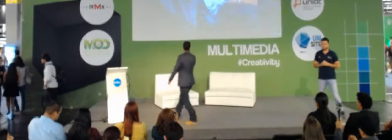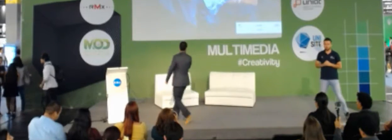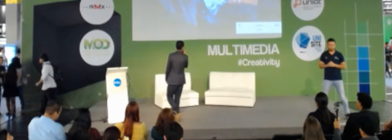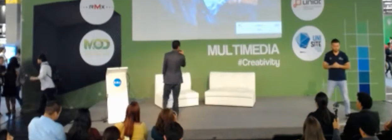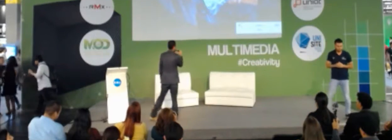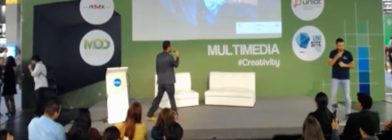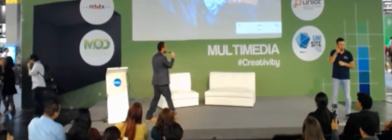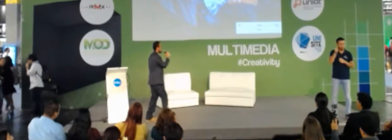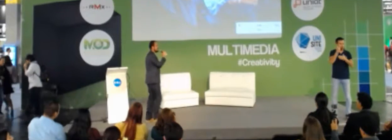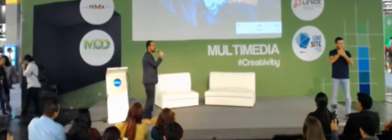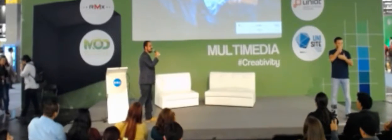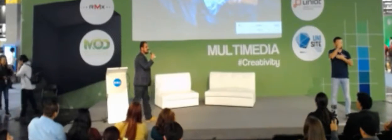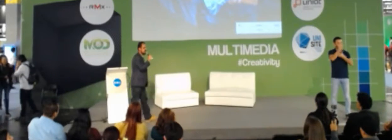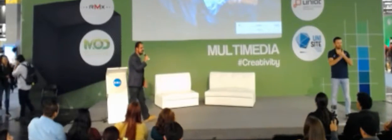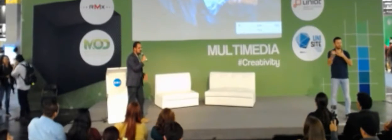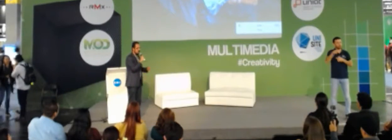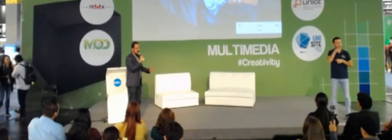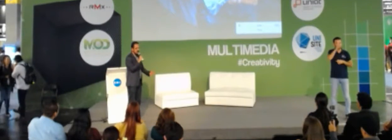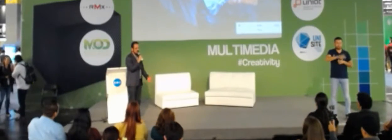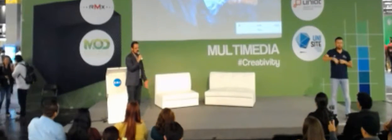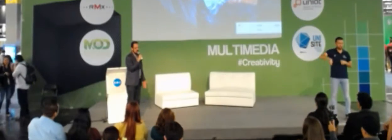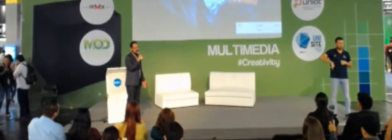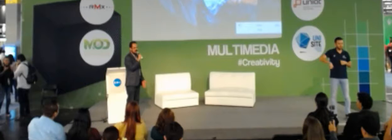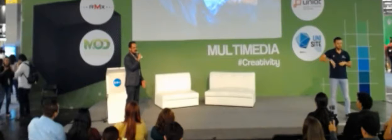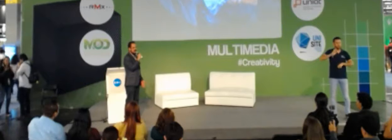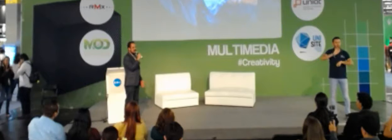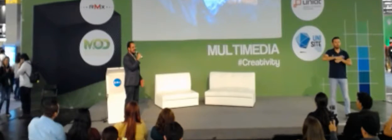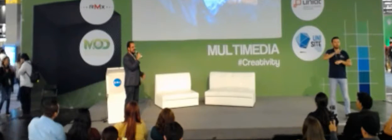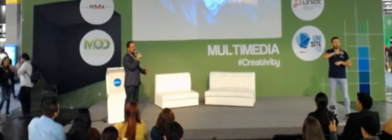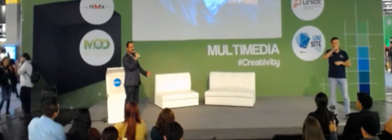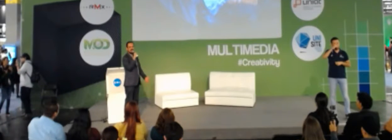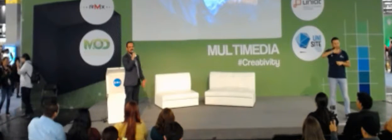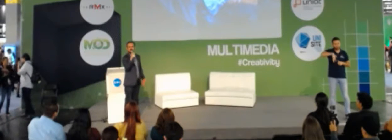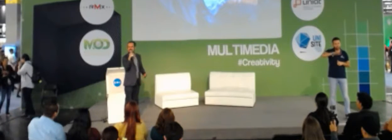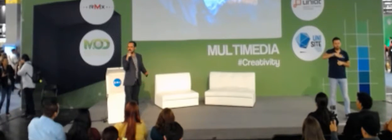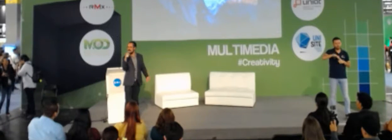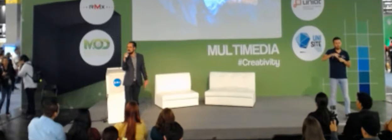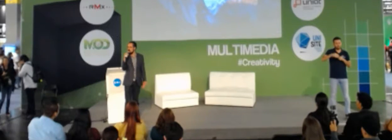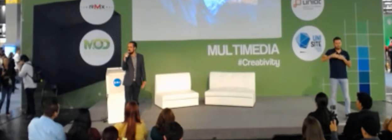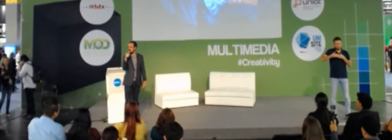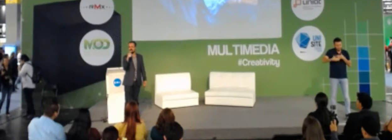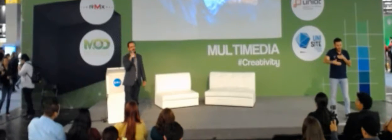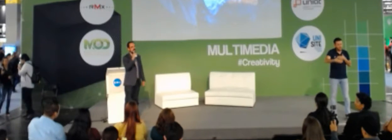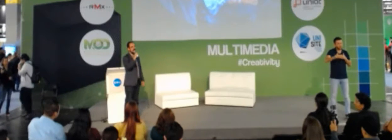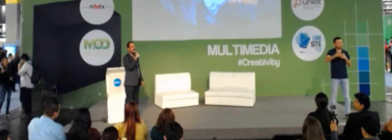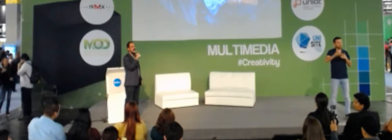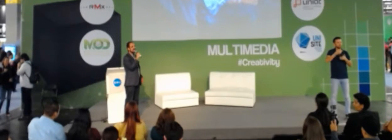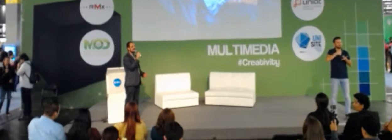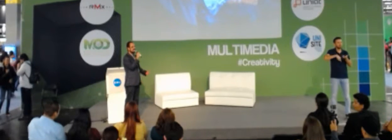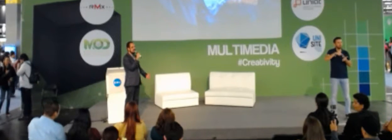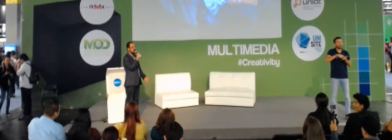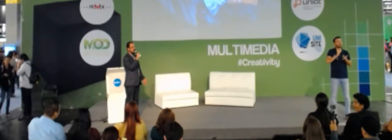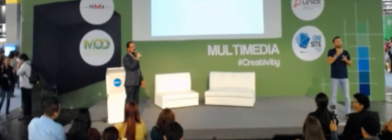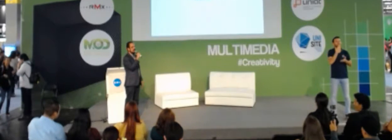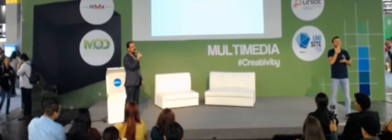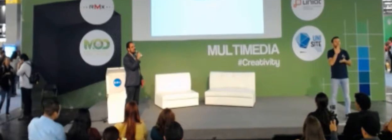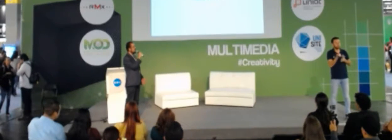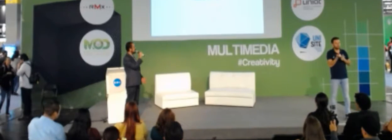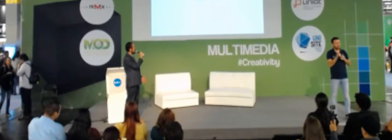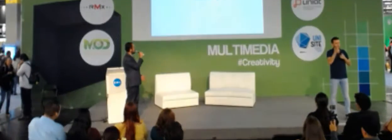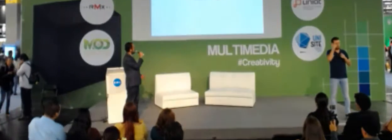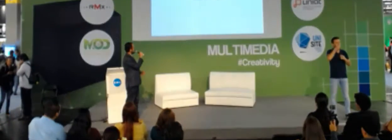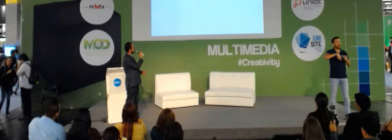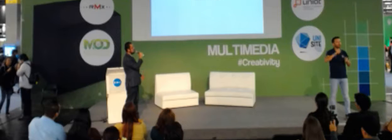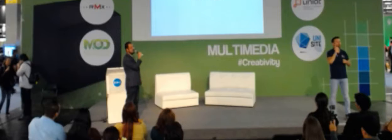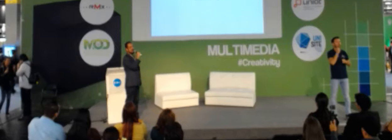Es un proyecto muy interesante porque buscamos generar un espacio accesible para la